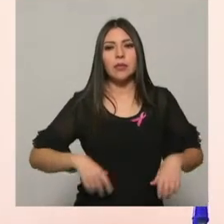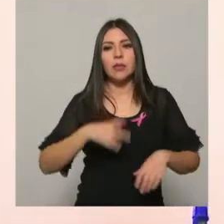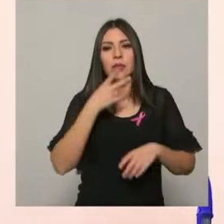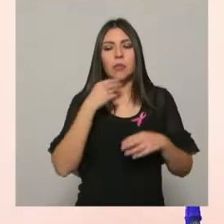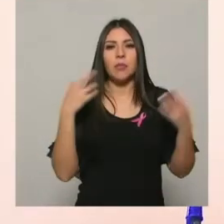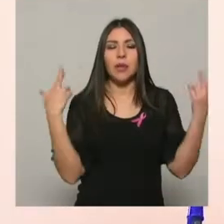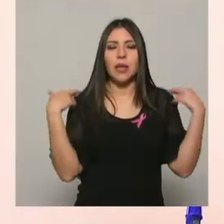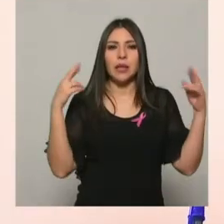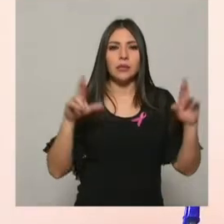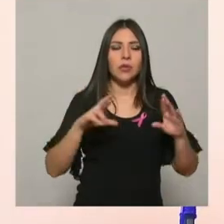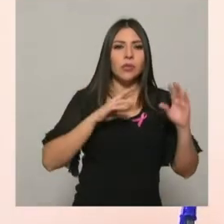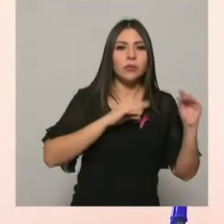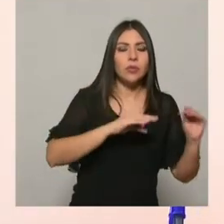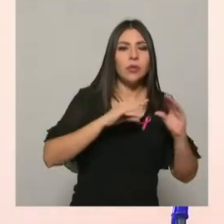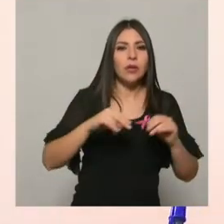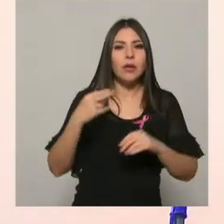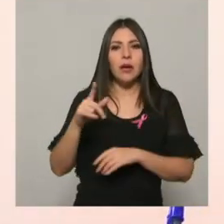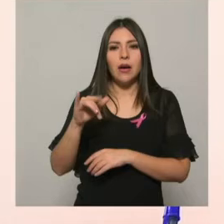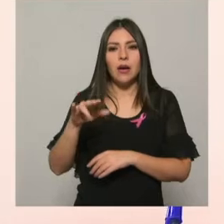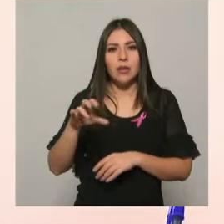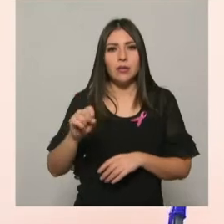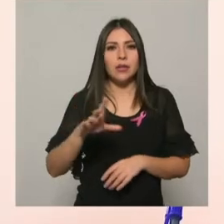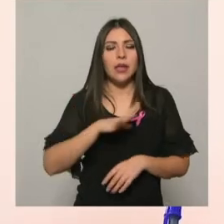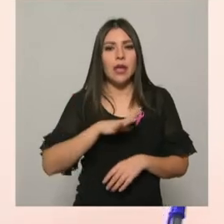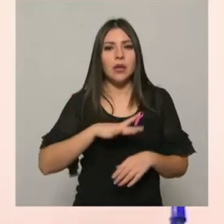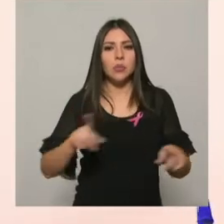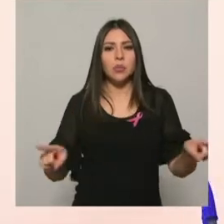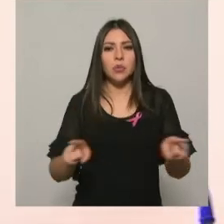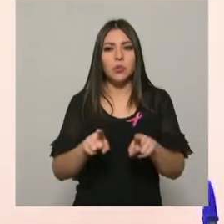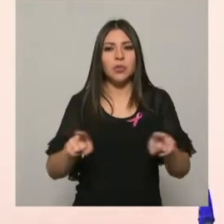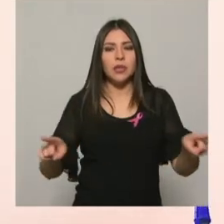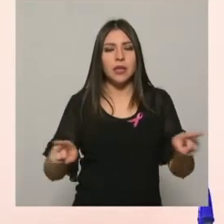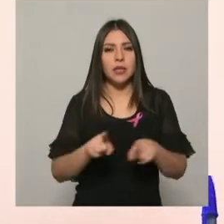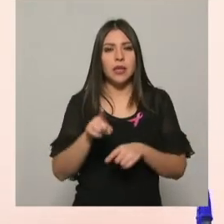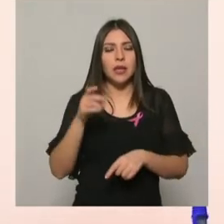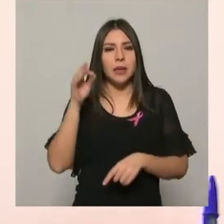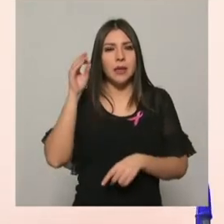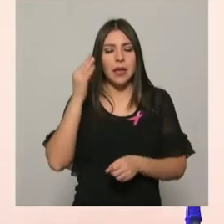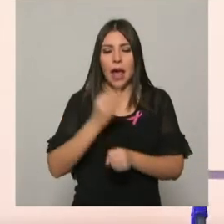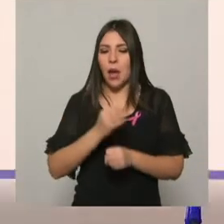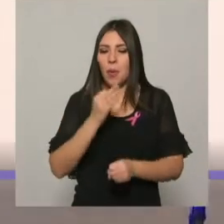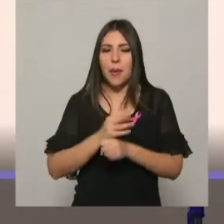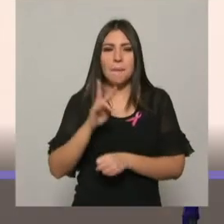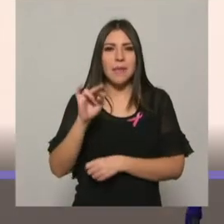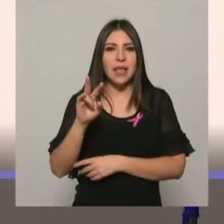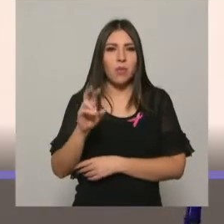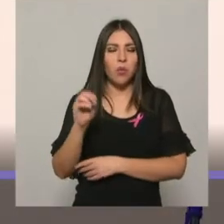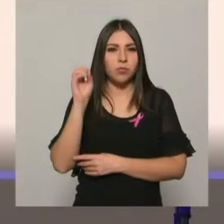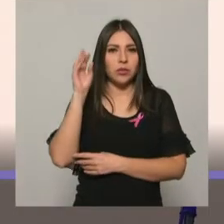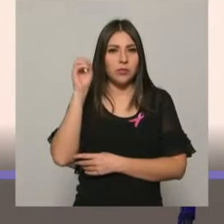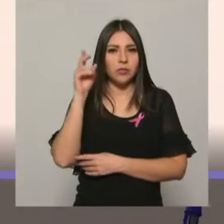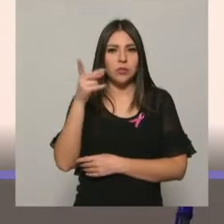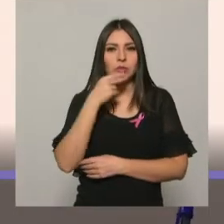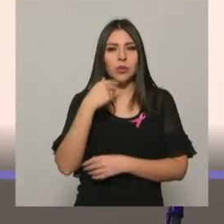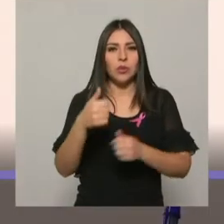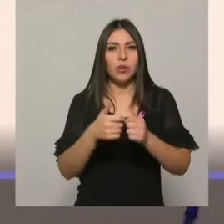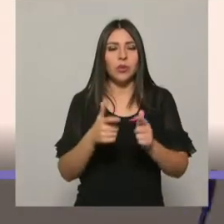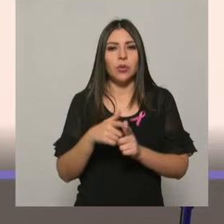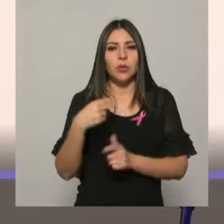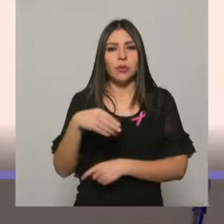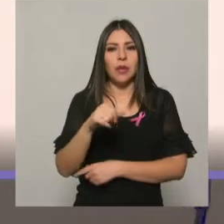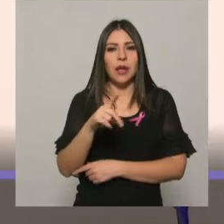Linares. Contamos también con música en vivo, con el grupo Madera, que es un grupo de madera que ha estado en Europa,